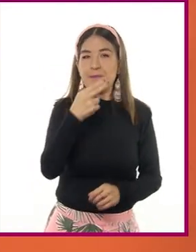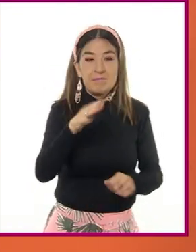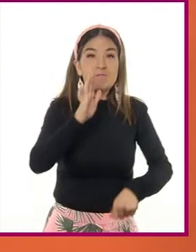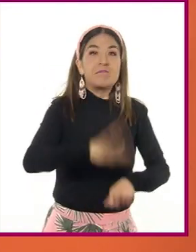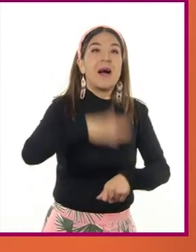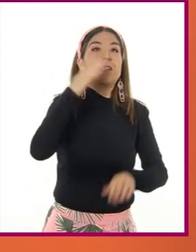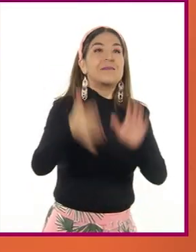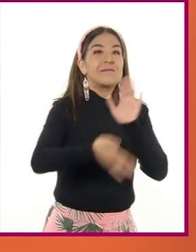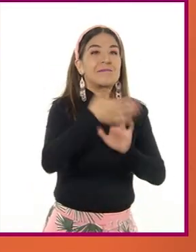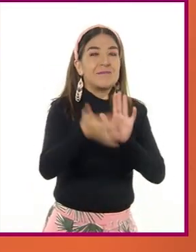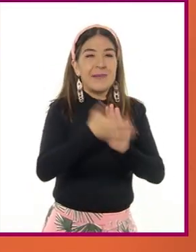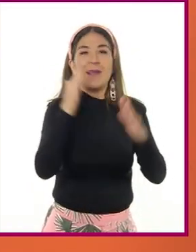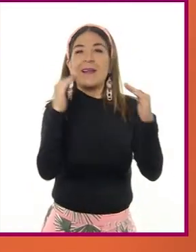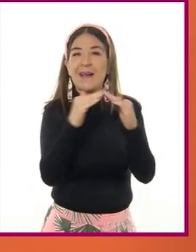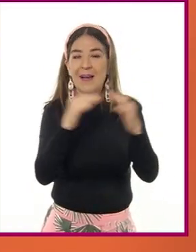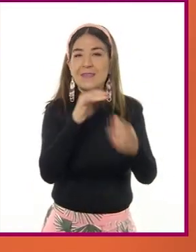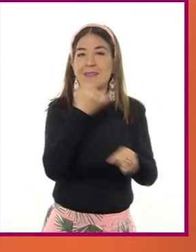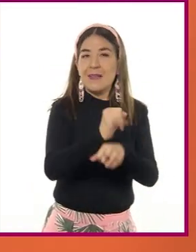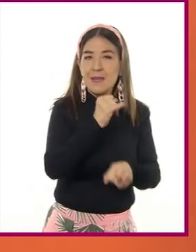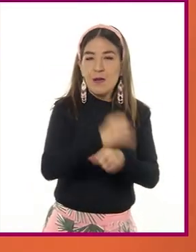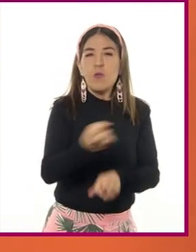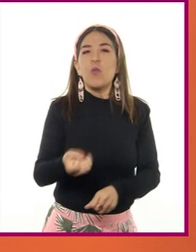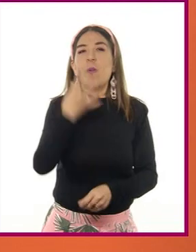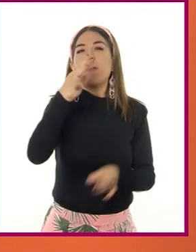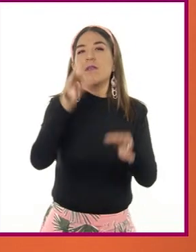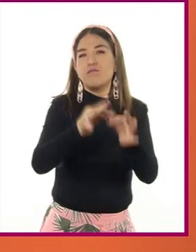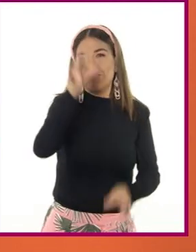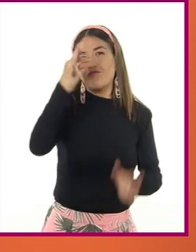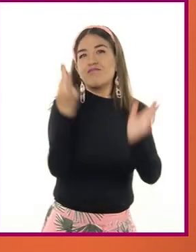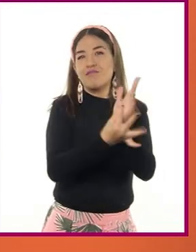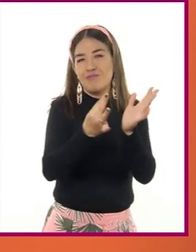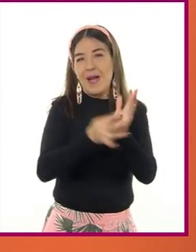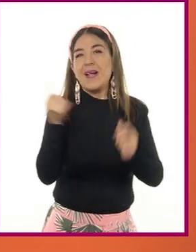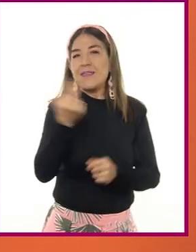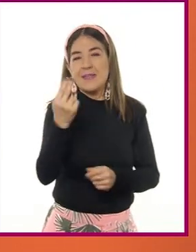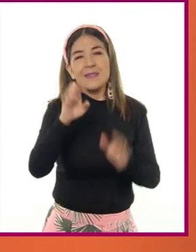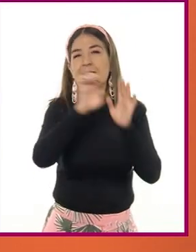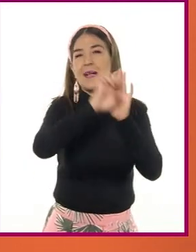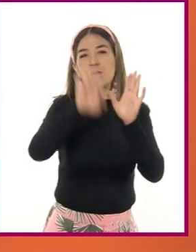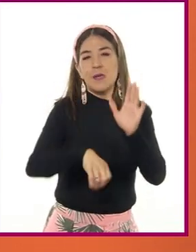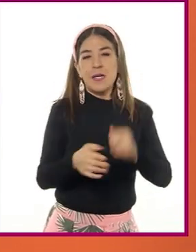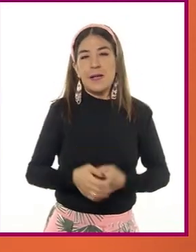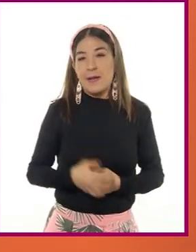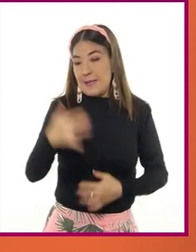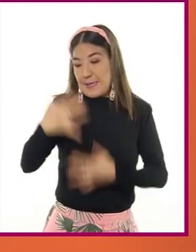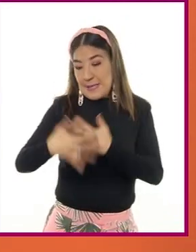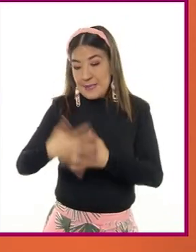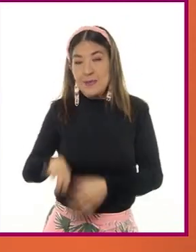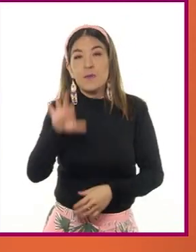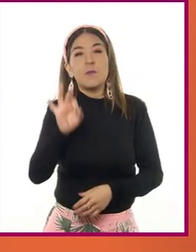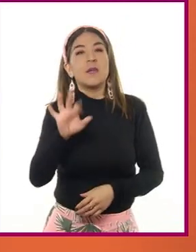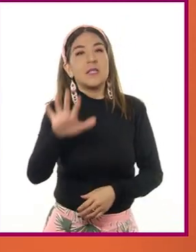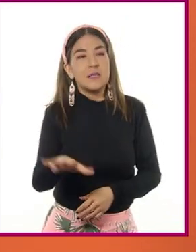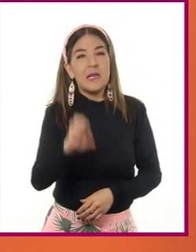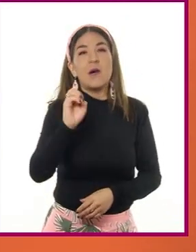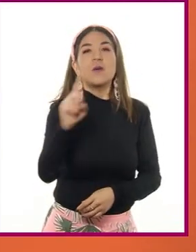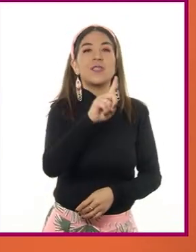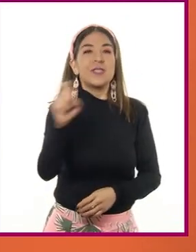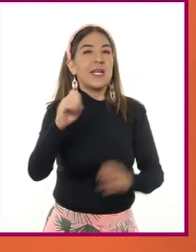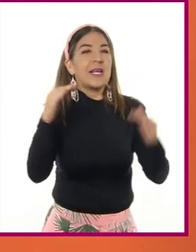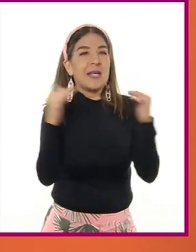más casas y para ello saber cuántas varillas necesitará. Por ejemplo, para construir 15, 45 o 100